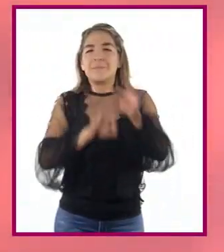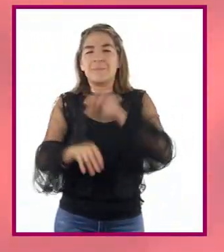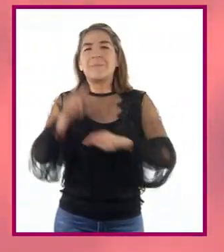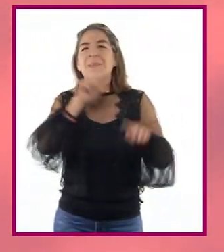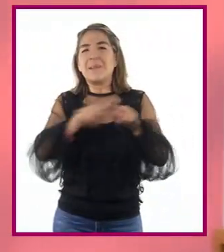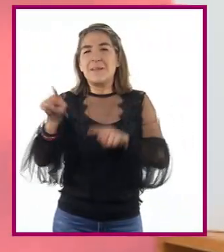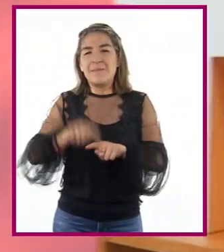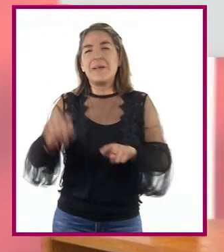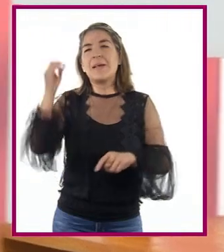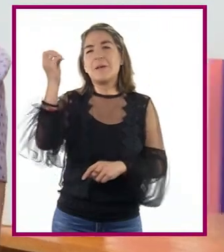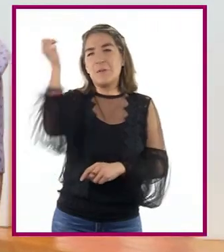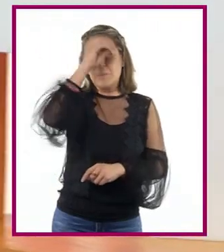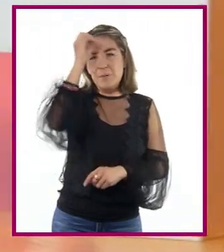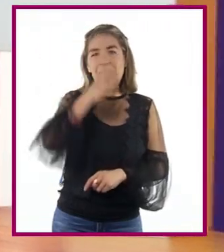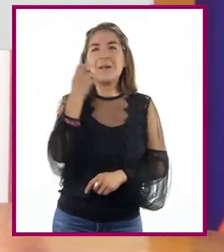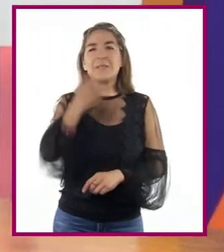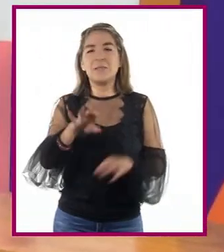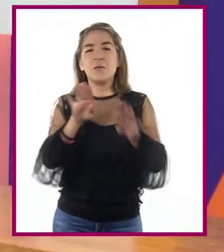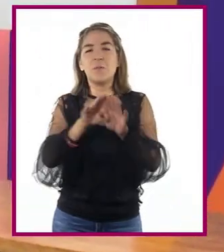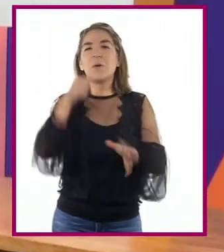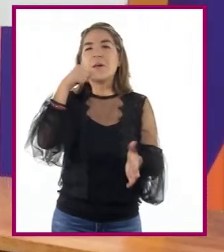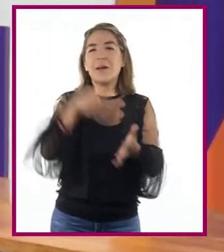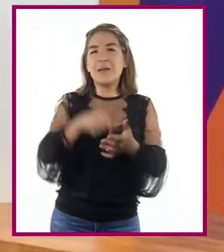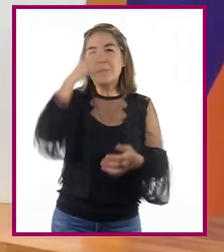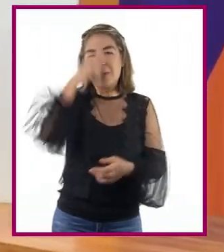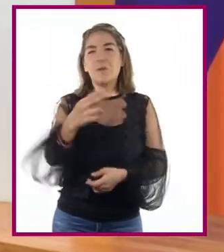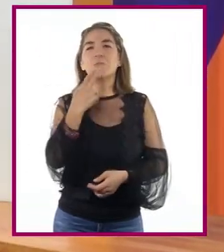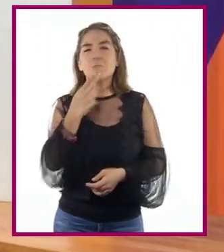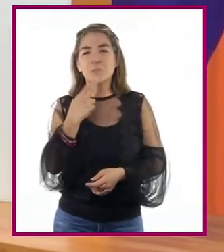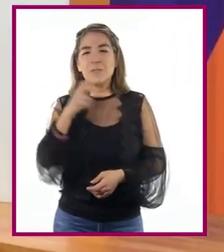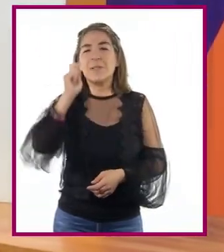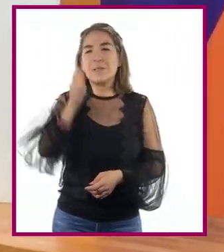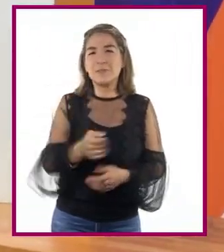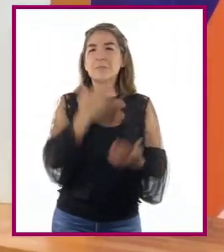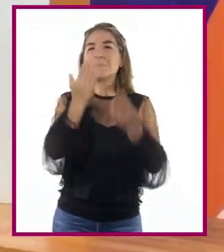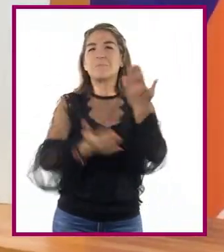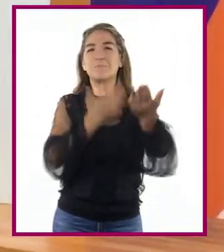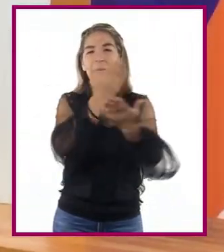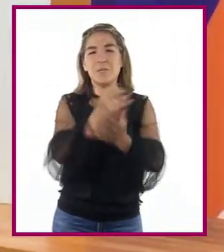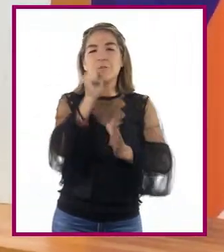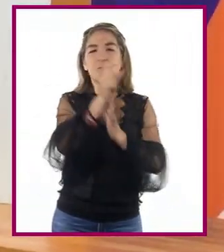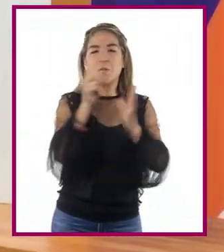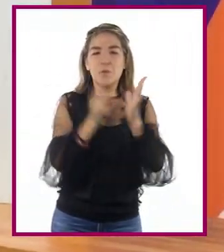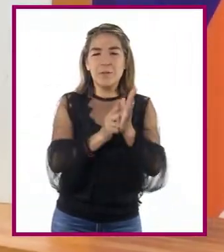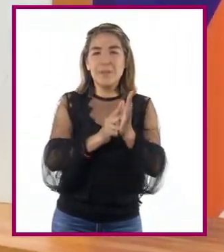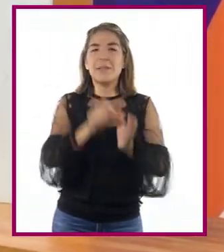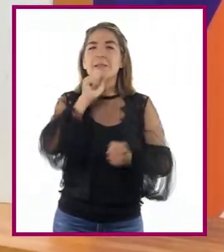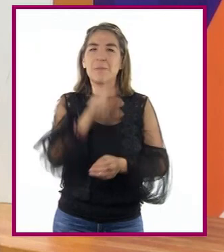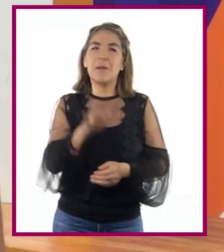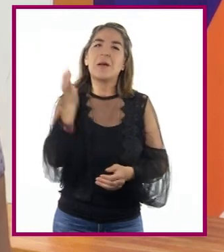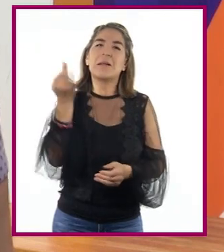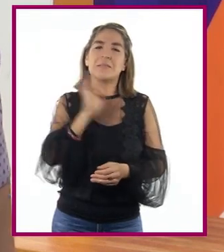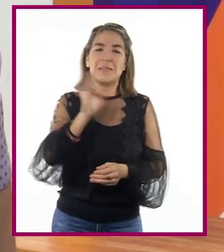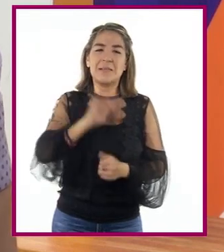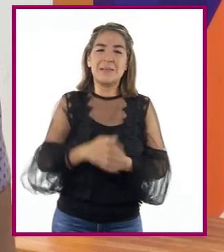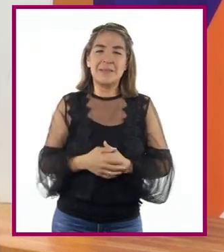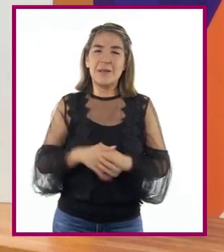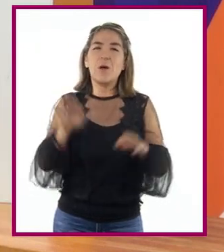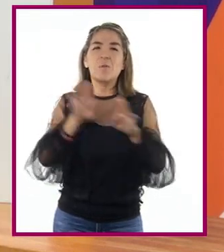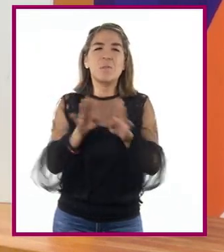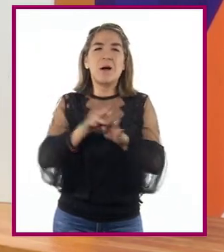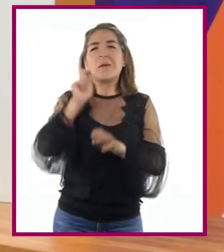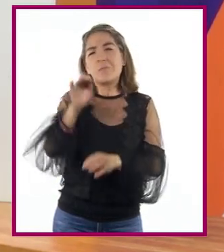varios puntos, pues dijimos que la carta formal nos puede ser muy útil para hacer una solicitud, petición o incluso un